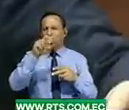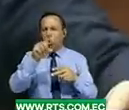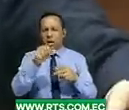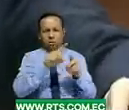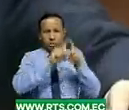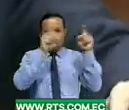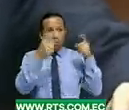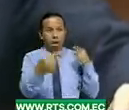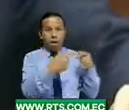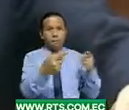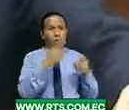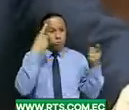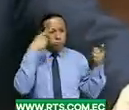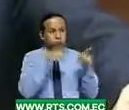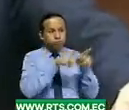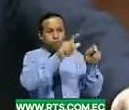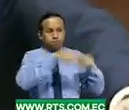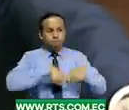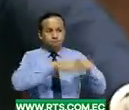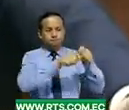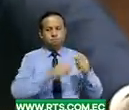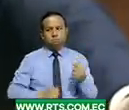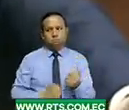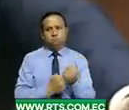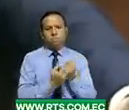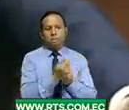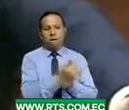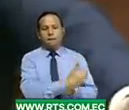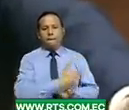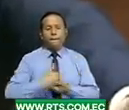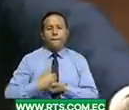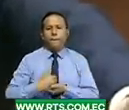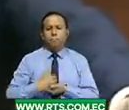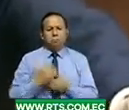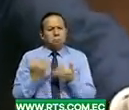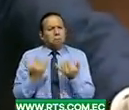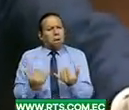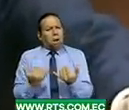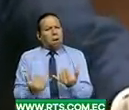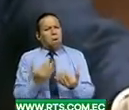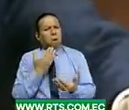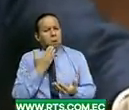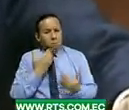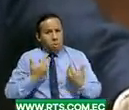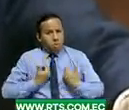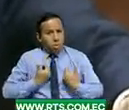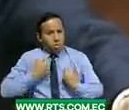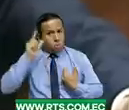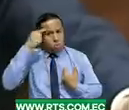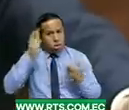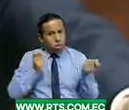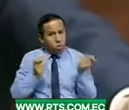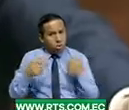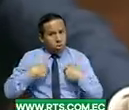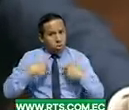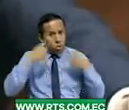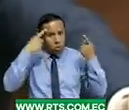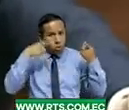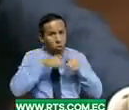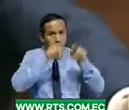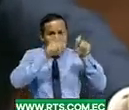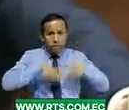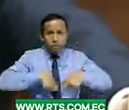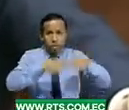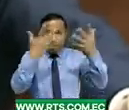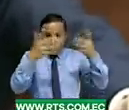ahora ha quedado claro que ni hubo firma de contrato en mi gobierno, que